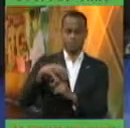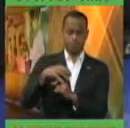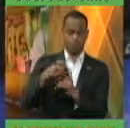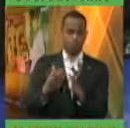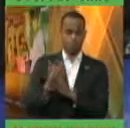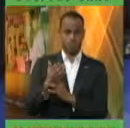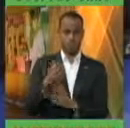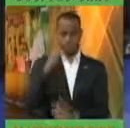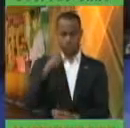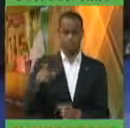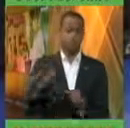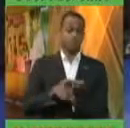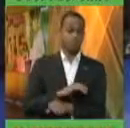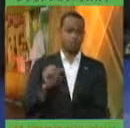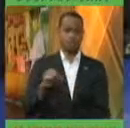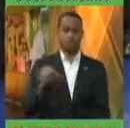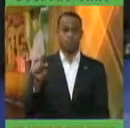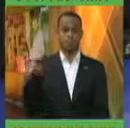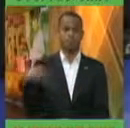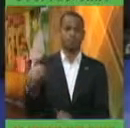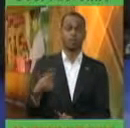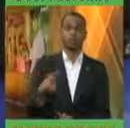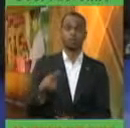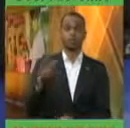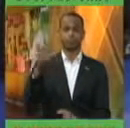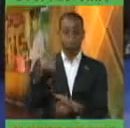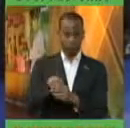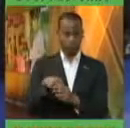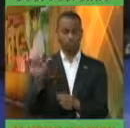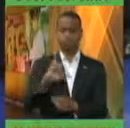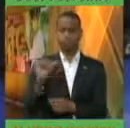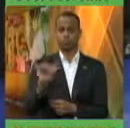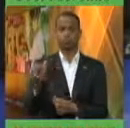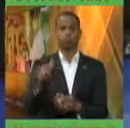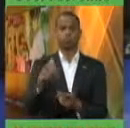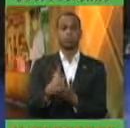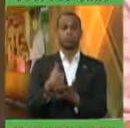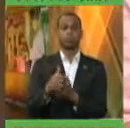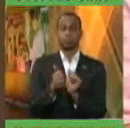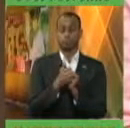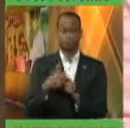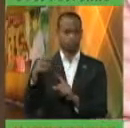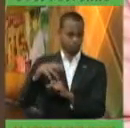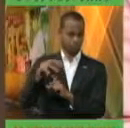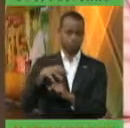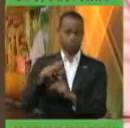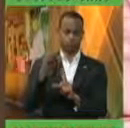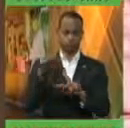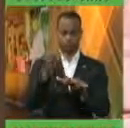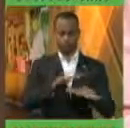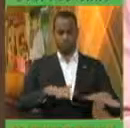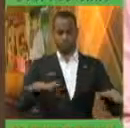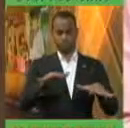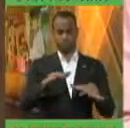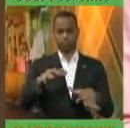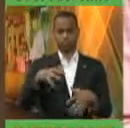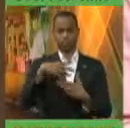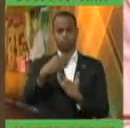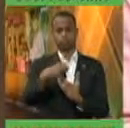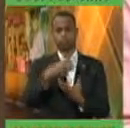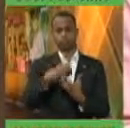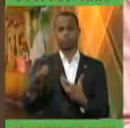total si nosotros estuvimos allí también en la sinergia con el palacio para que todo el entorno tanto en el exterior